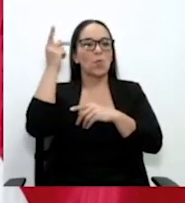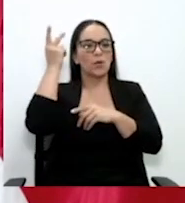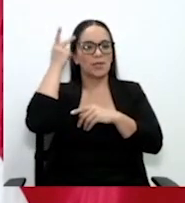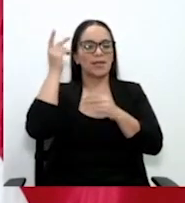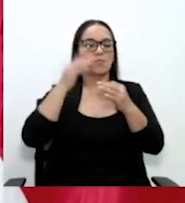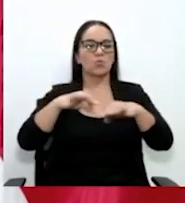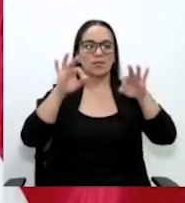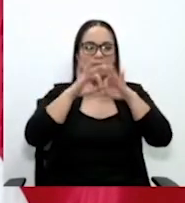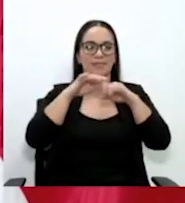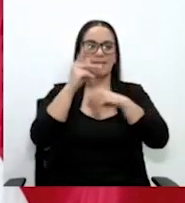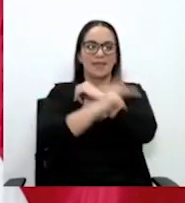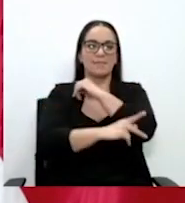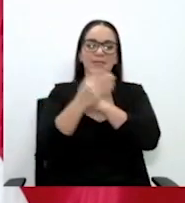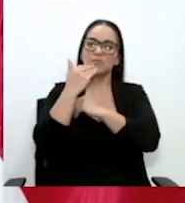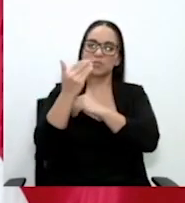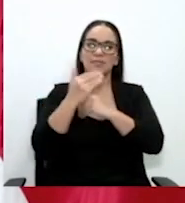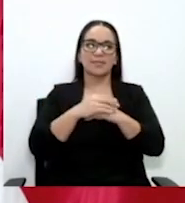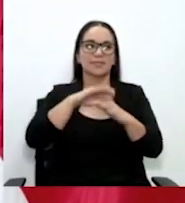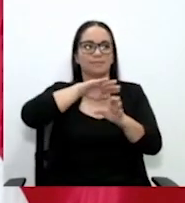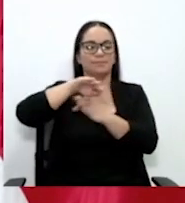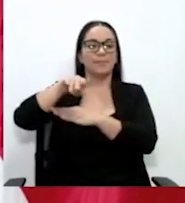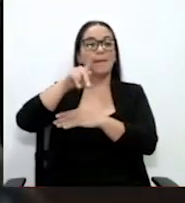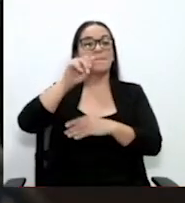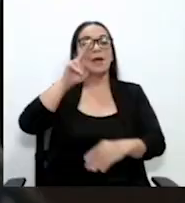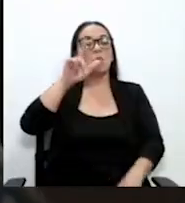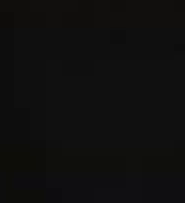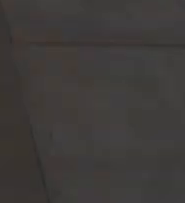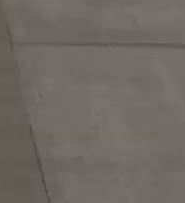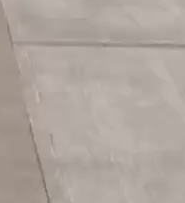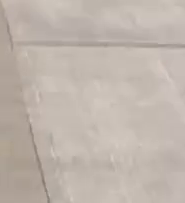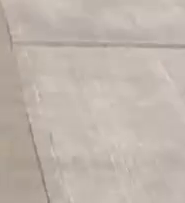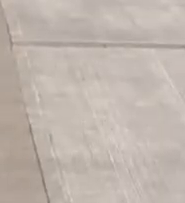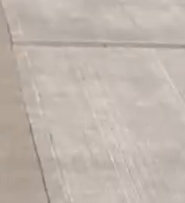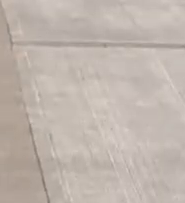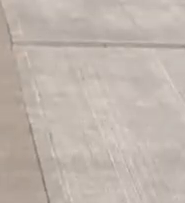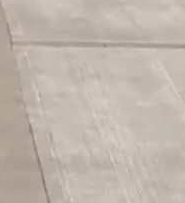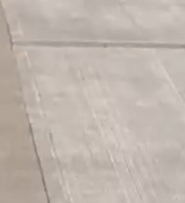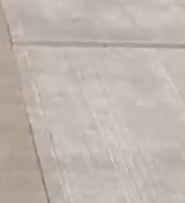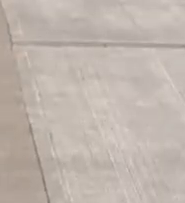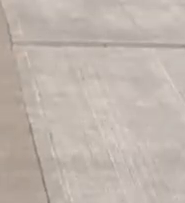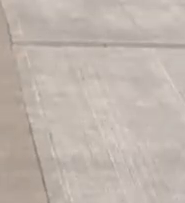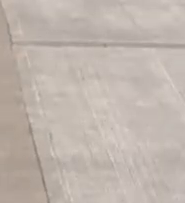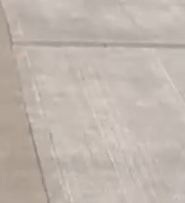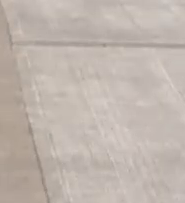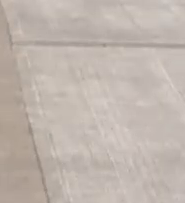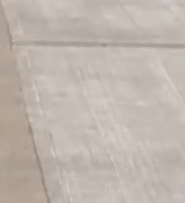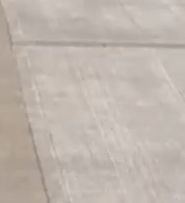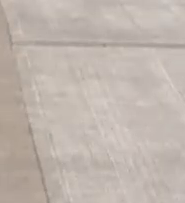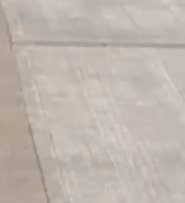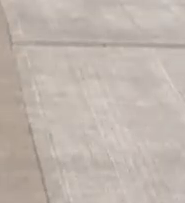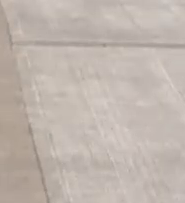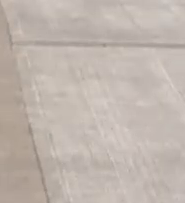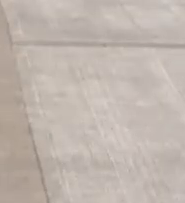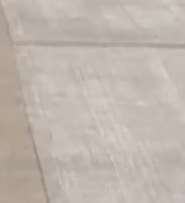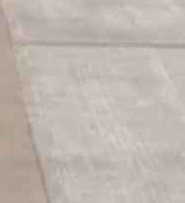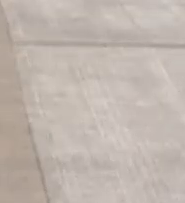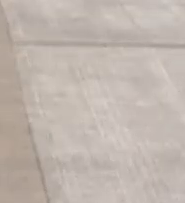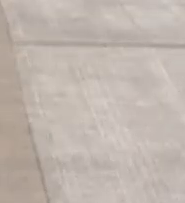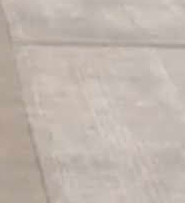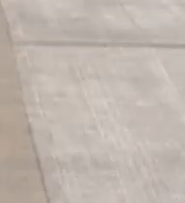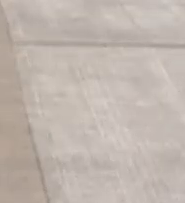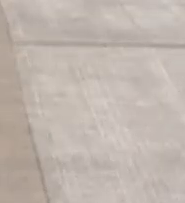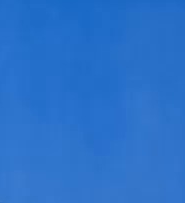país. Muchas gracias. Paula Ruiz, del Observador. Existen muchos planes. El mío es el